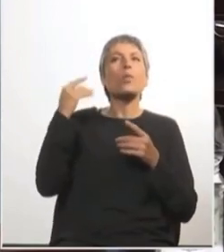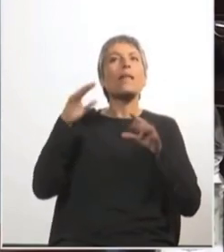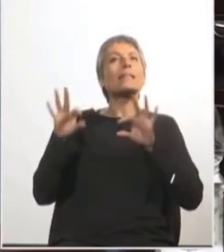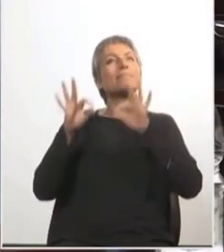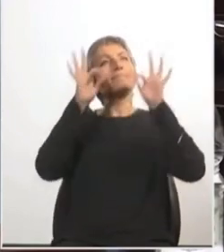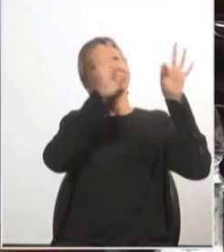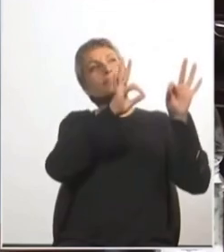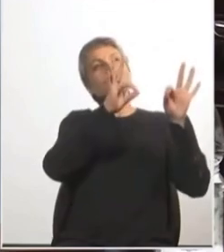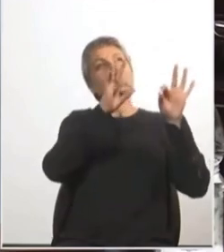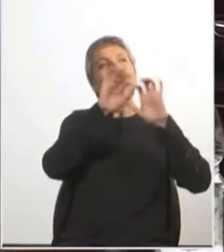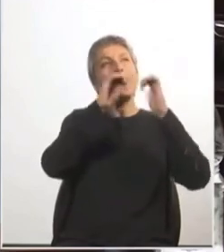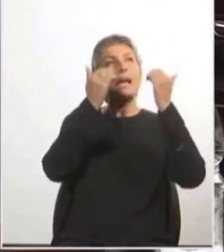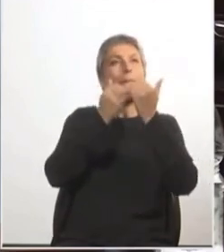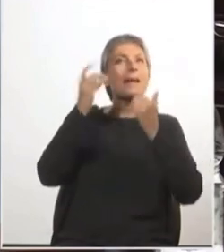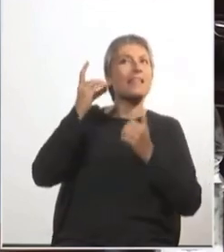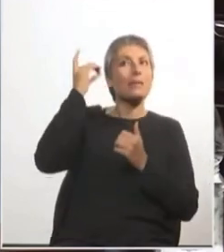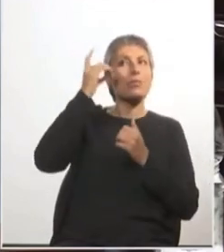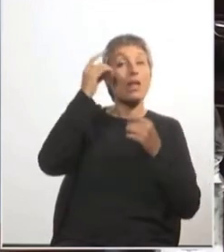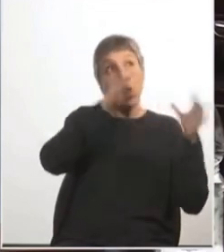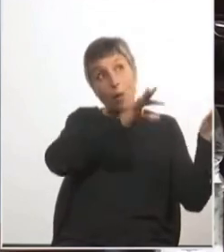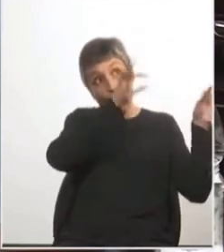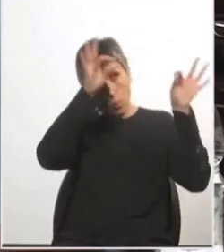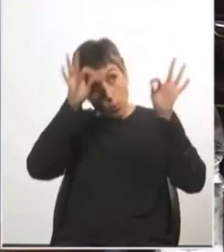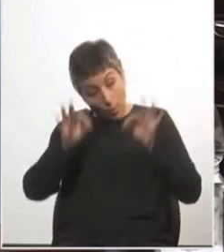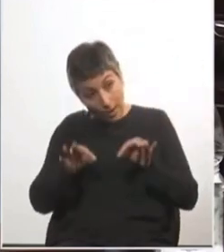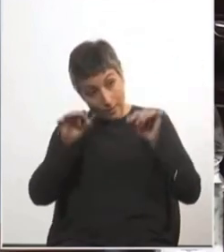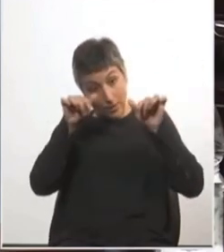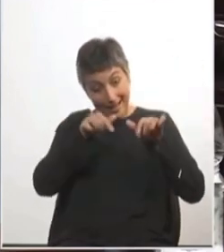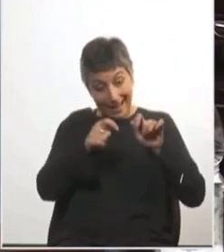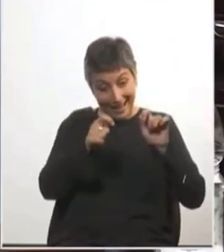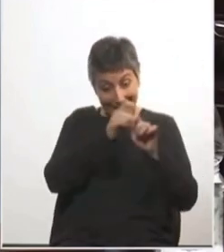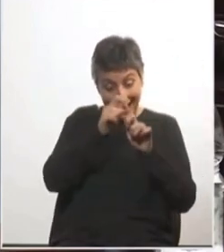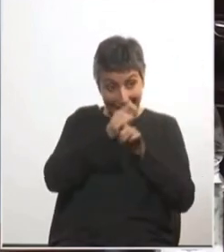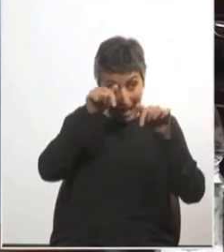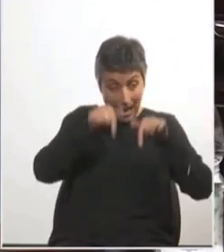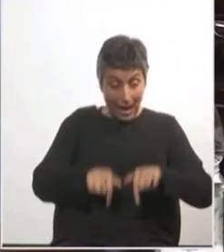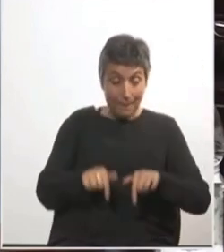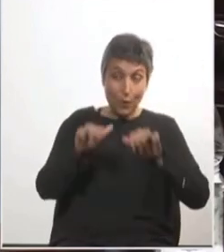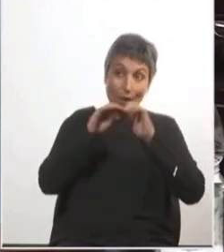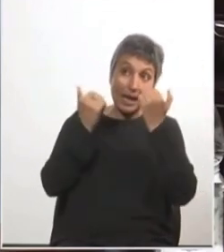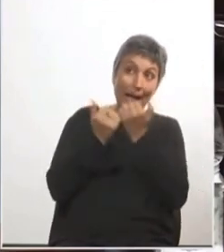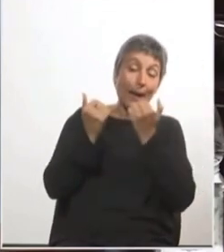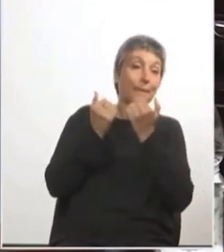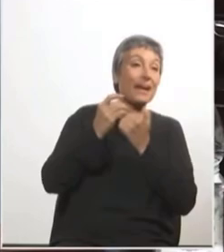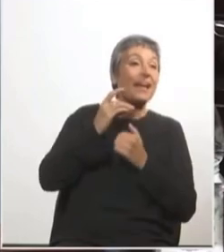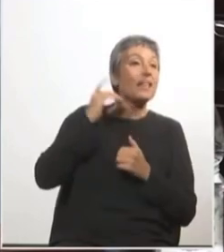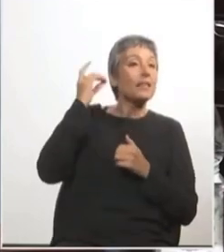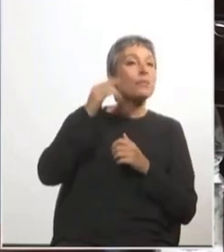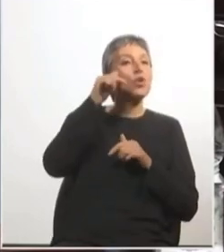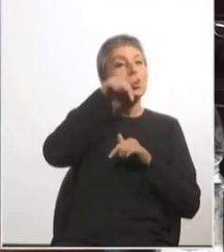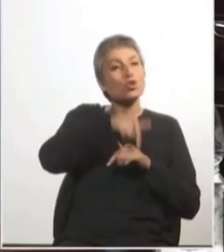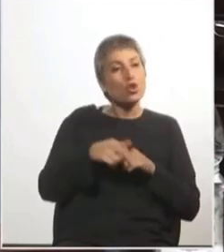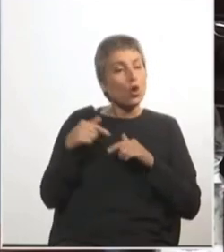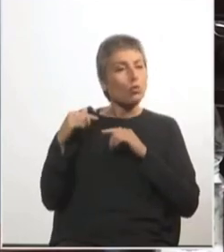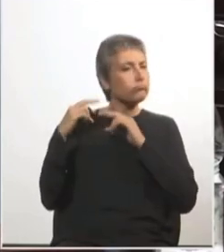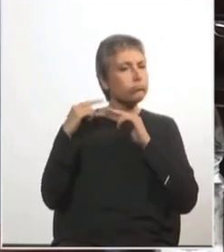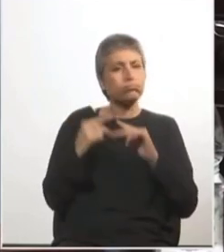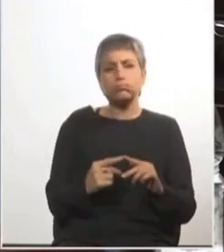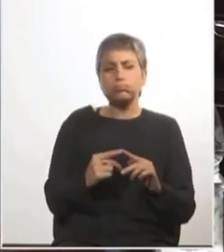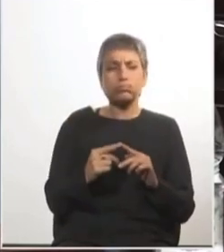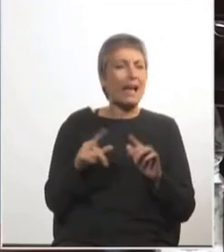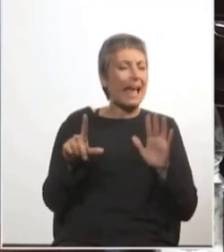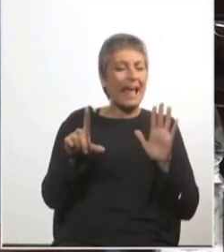la Cámara de Diputados, ahora que vuelve con estos cambios a la Cámara de Diputados, para nosotros sigue siendo